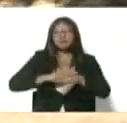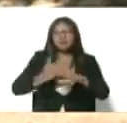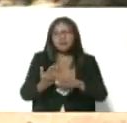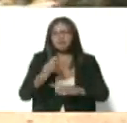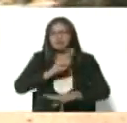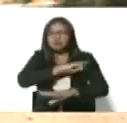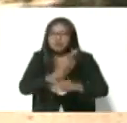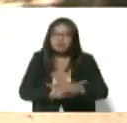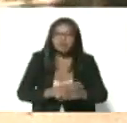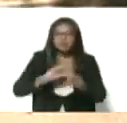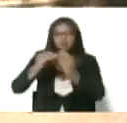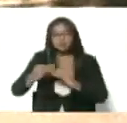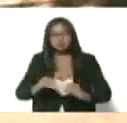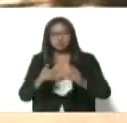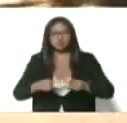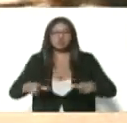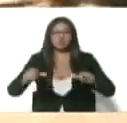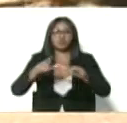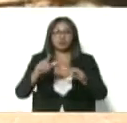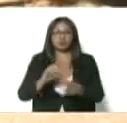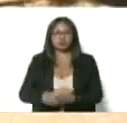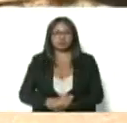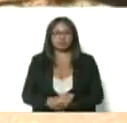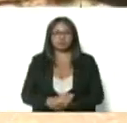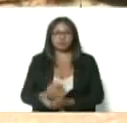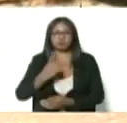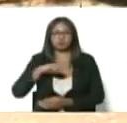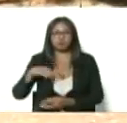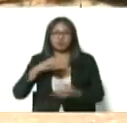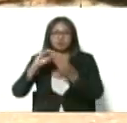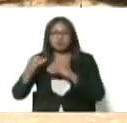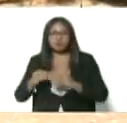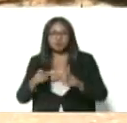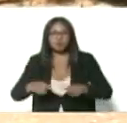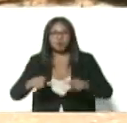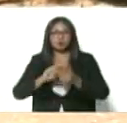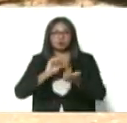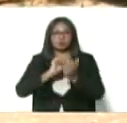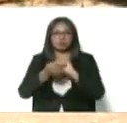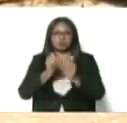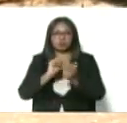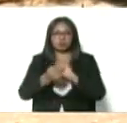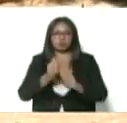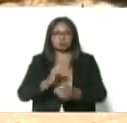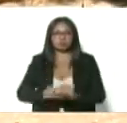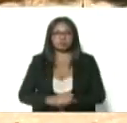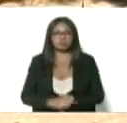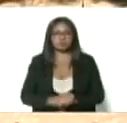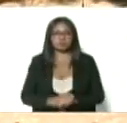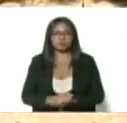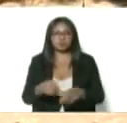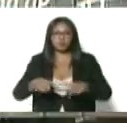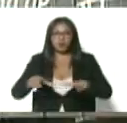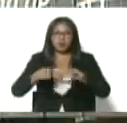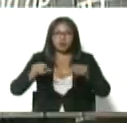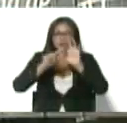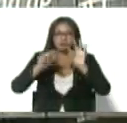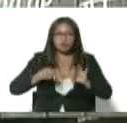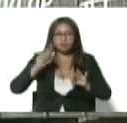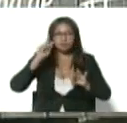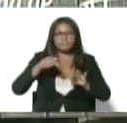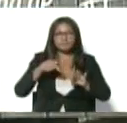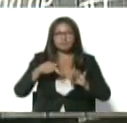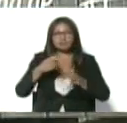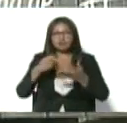adecuando las instalaciones hemos traído material deportivo hemos traído material de línea blanca hemos traído útiles